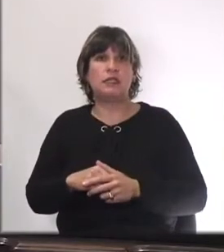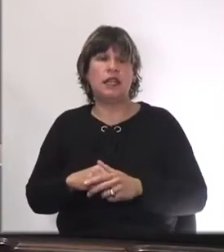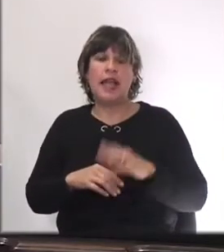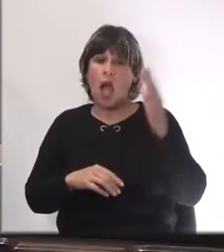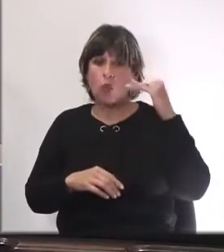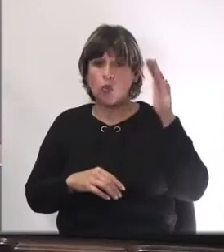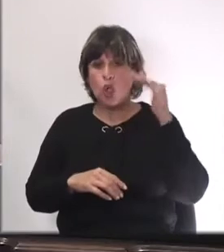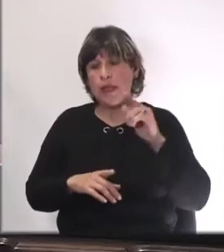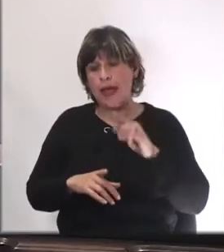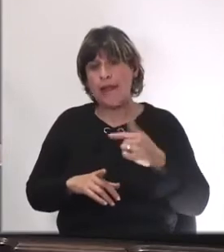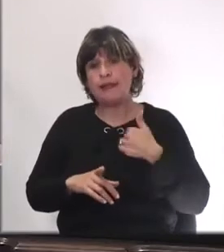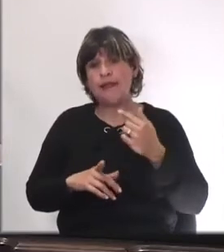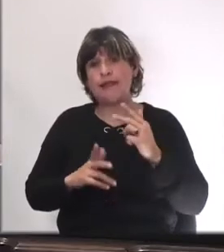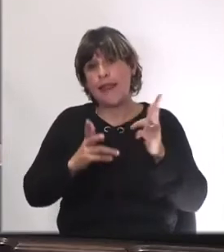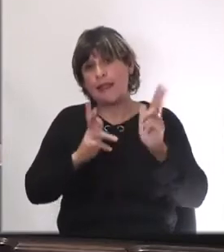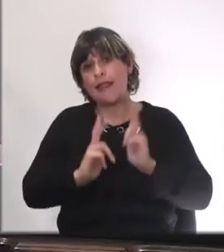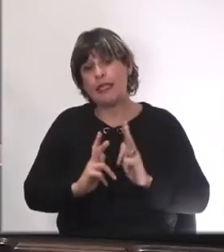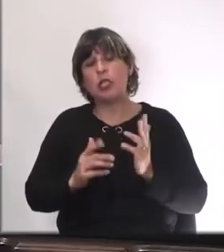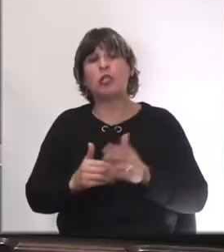autoridades, son